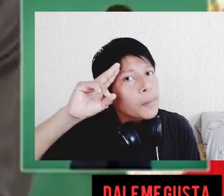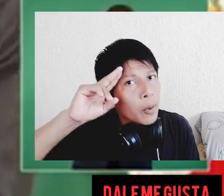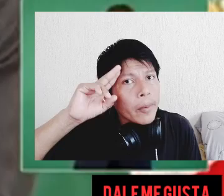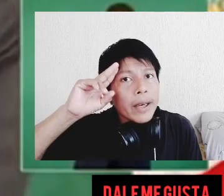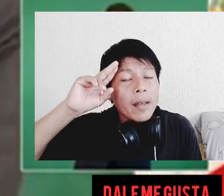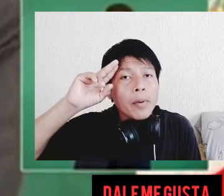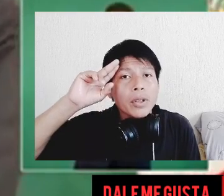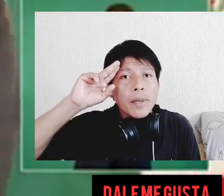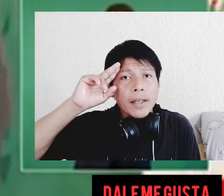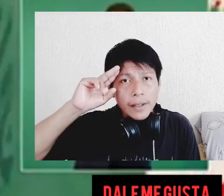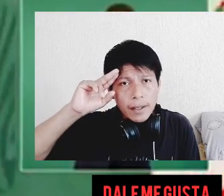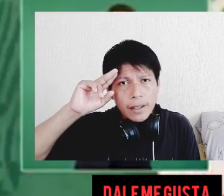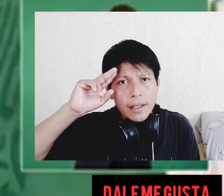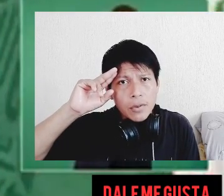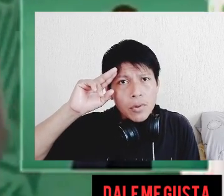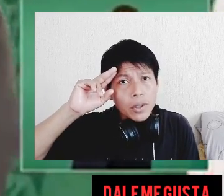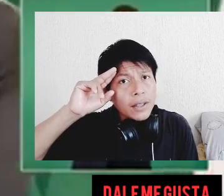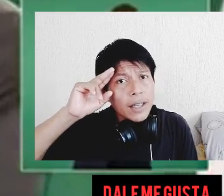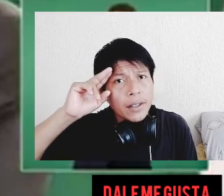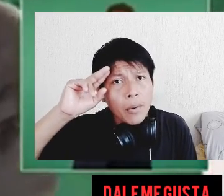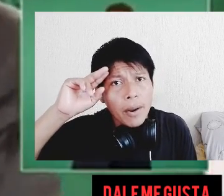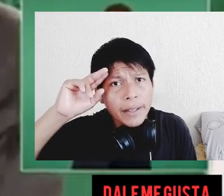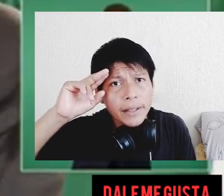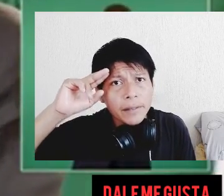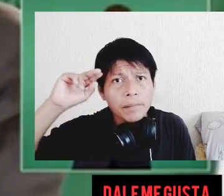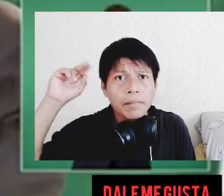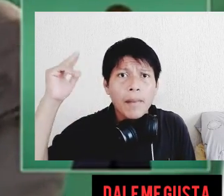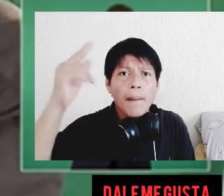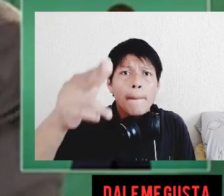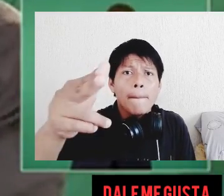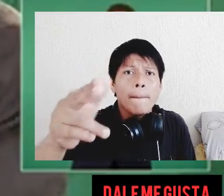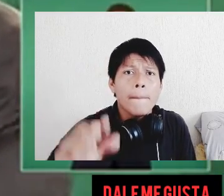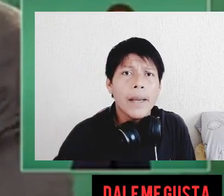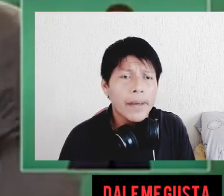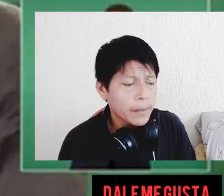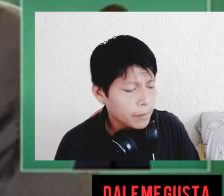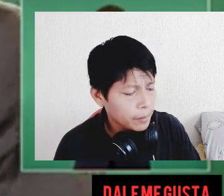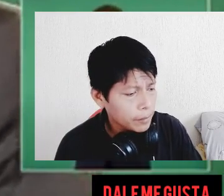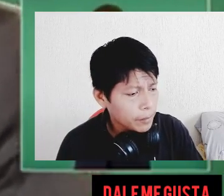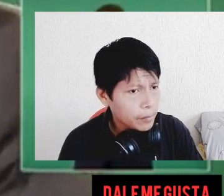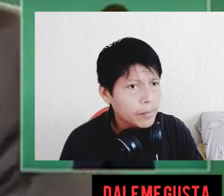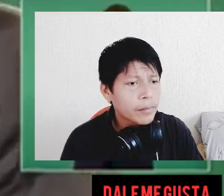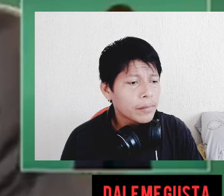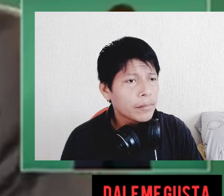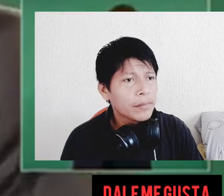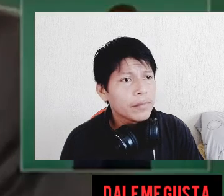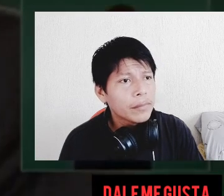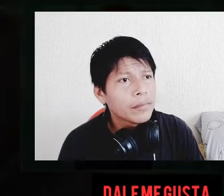general, espero me vean a la próxima, que sigan teniendo un excelente jueves. Bye, bye.